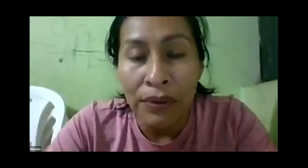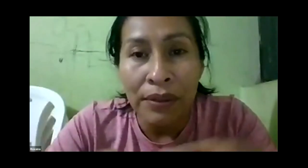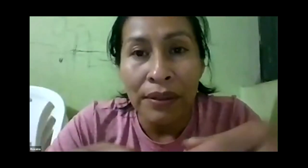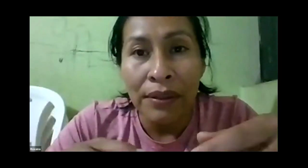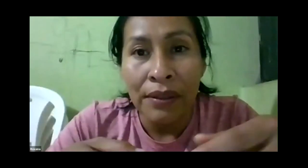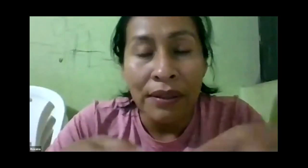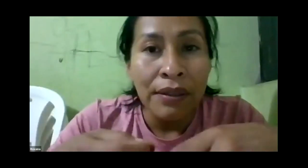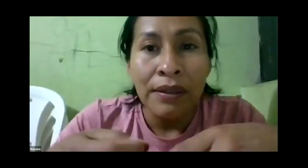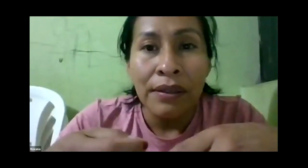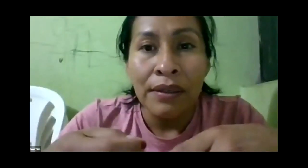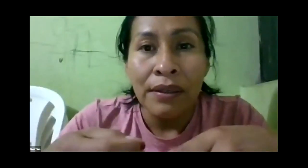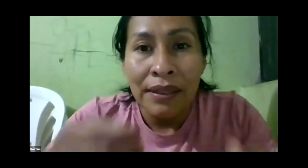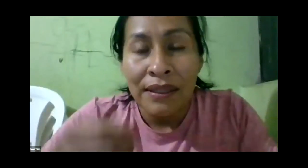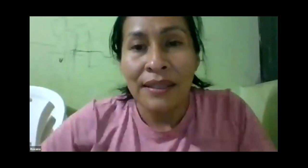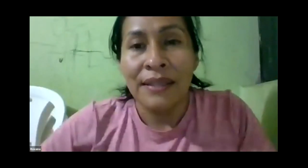leerlo